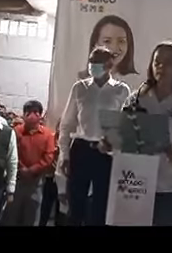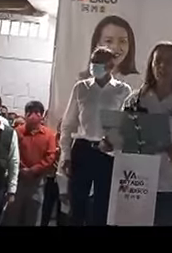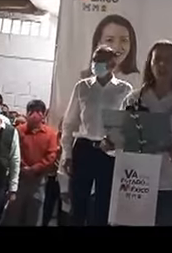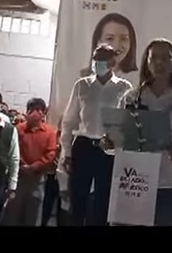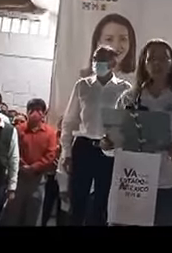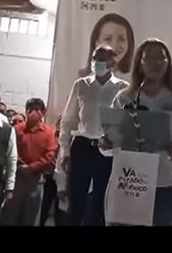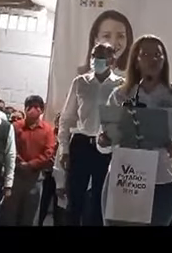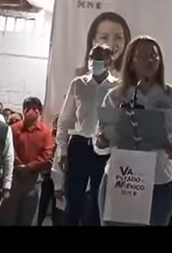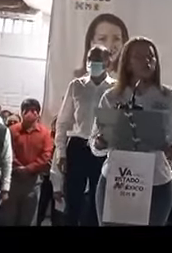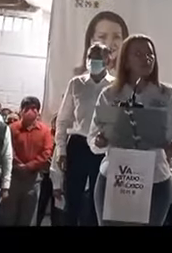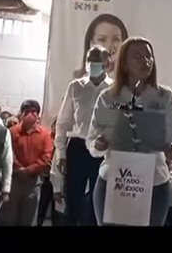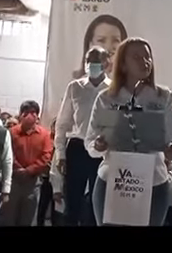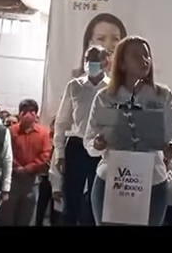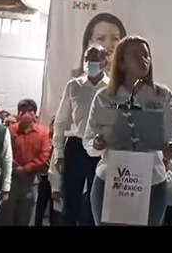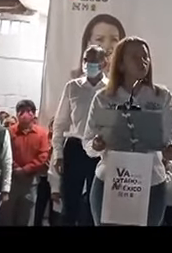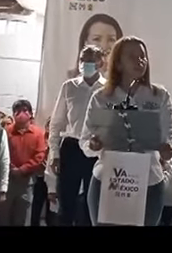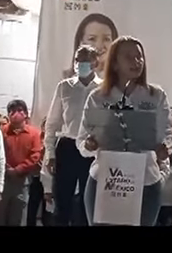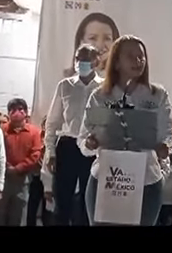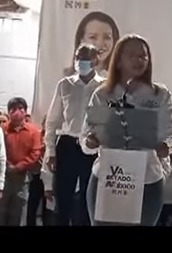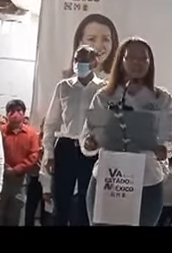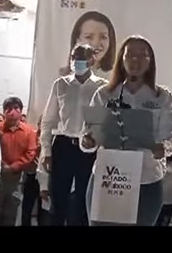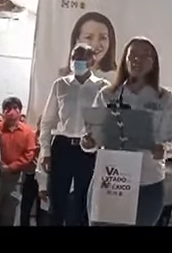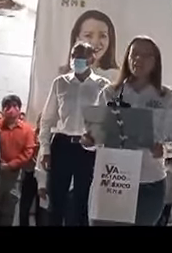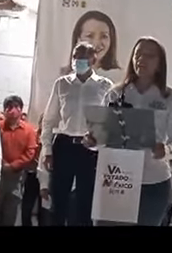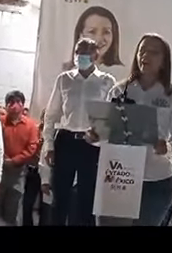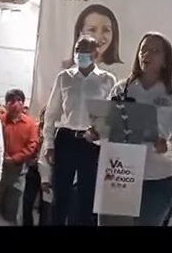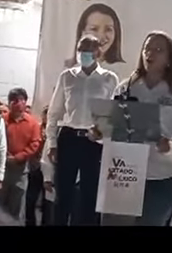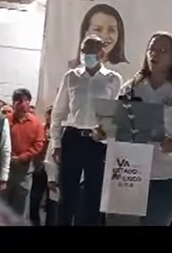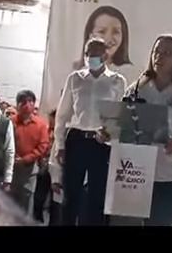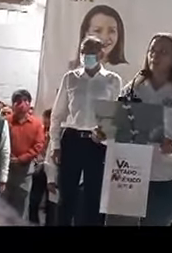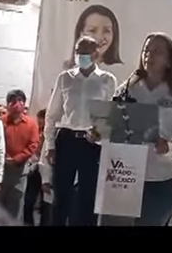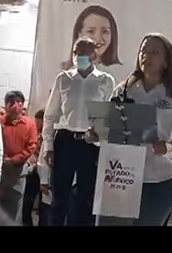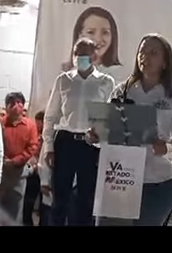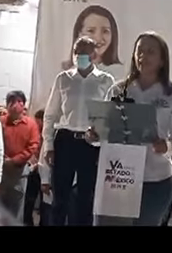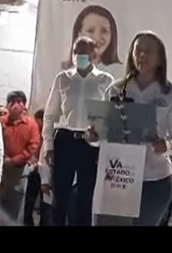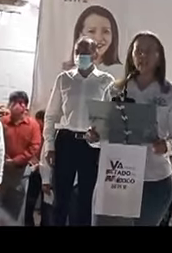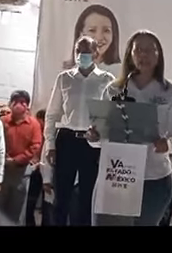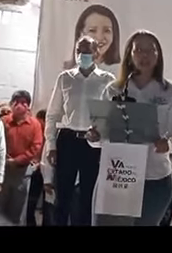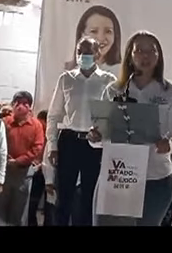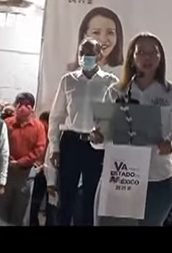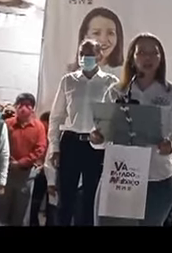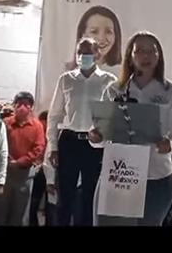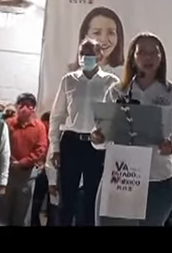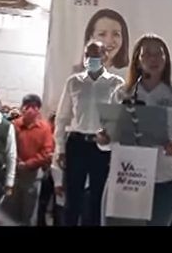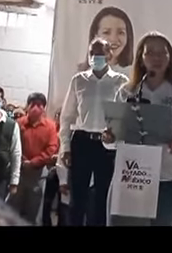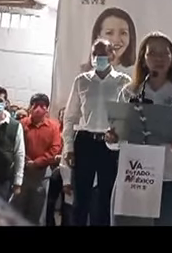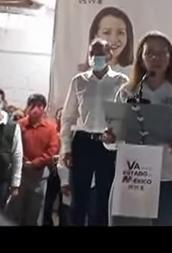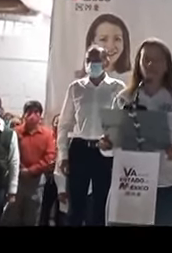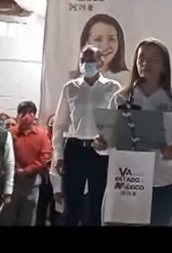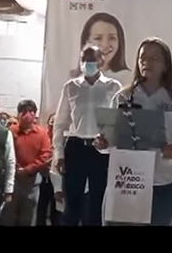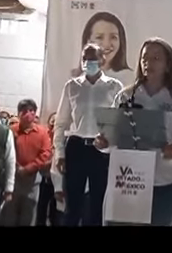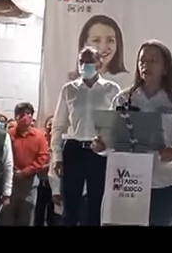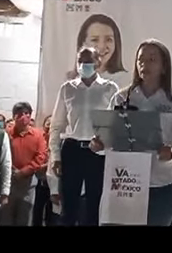sectores, en beneficio de nuestra sociedad. Quiero representar a los